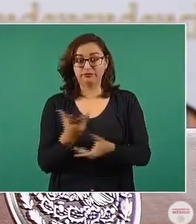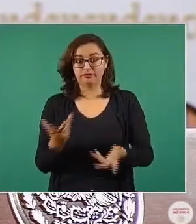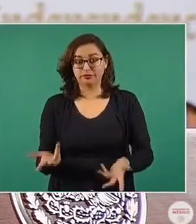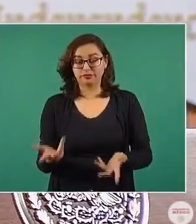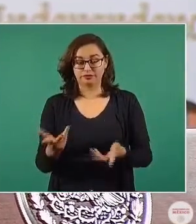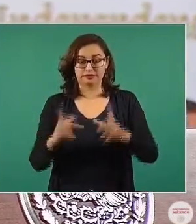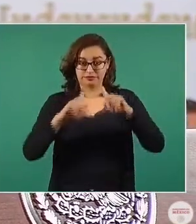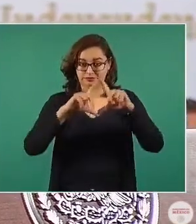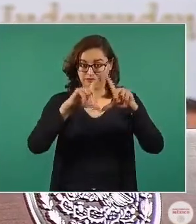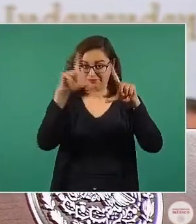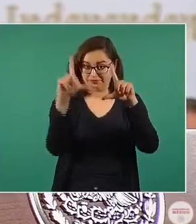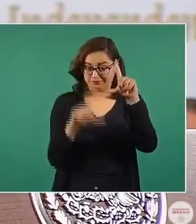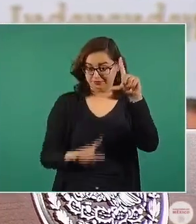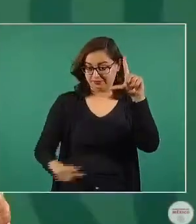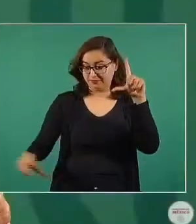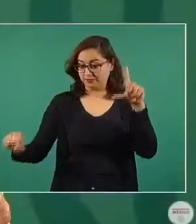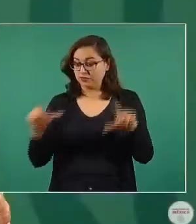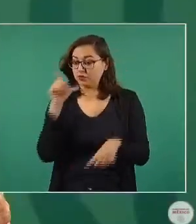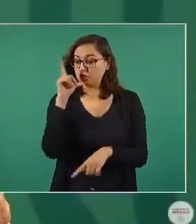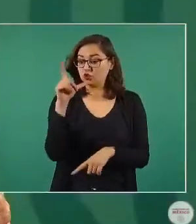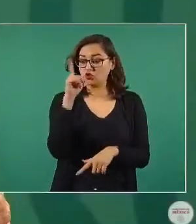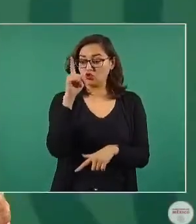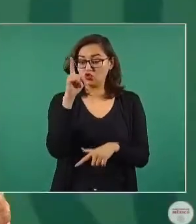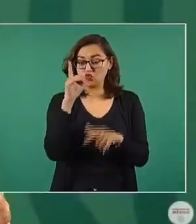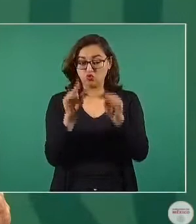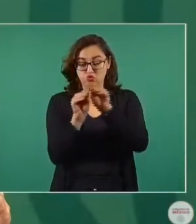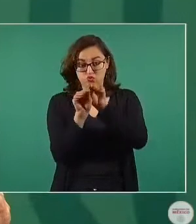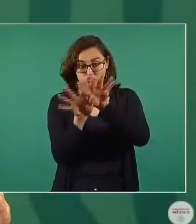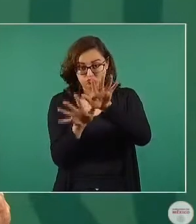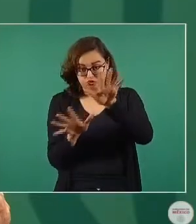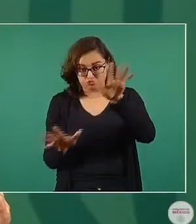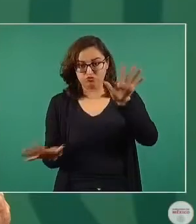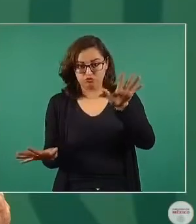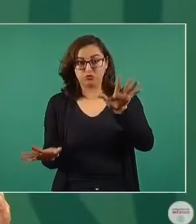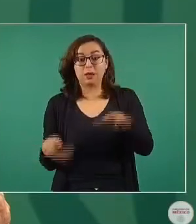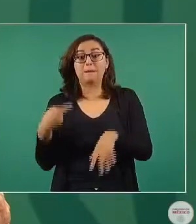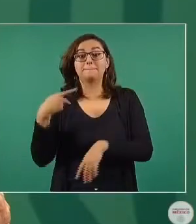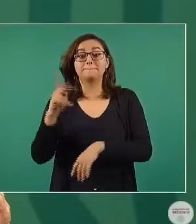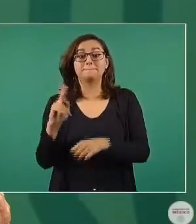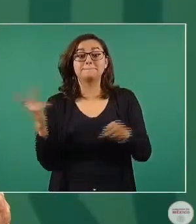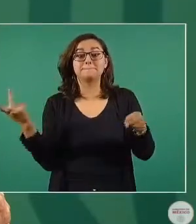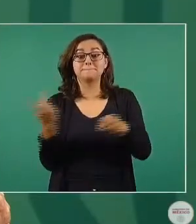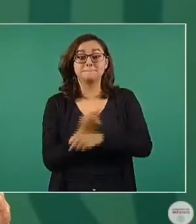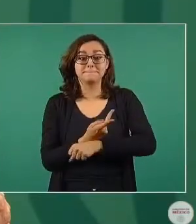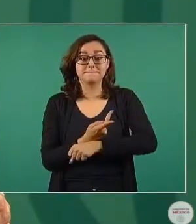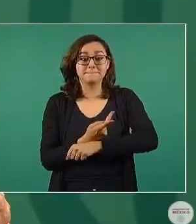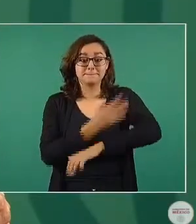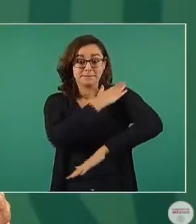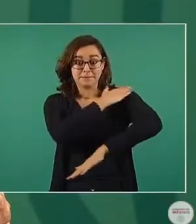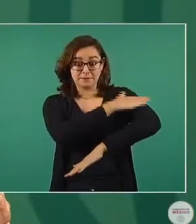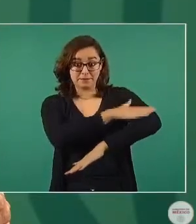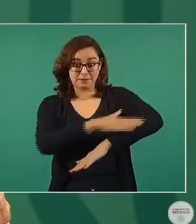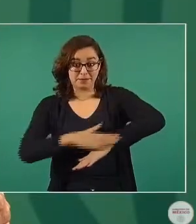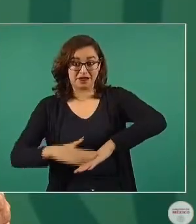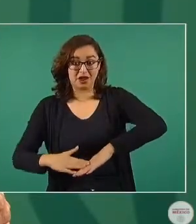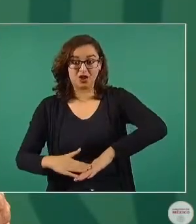todo el país, pero las Baja Californias no tienen red nacional.